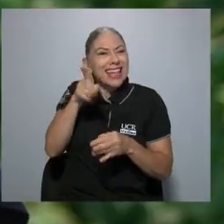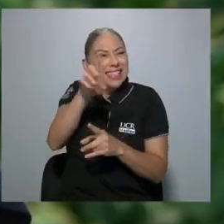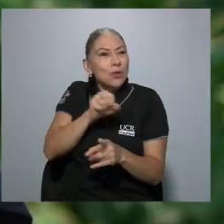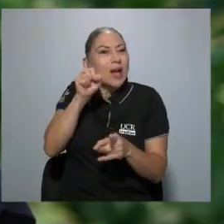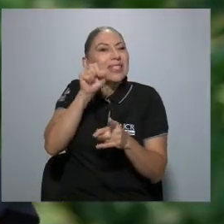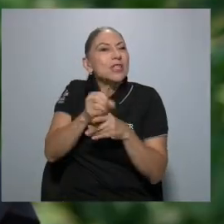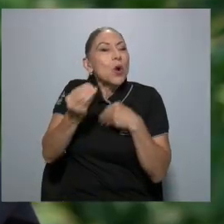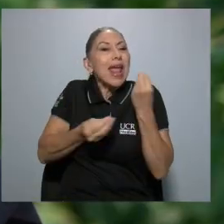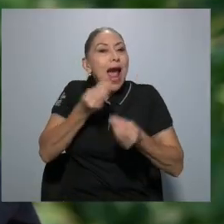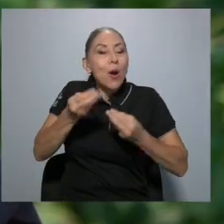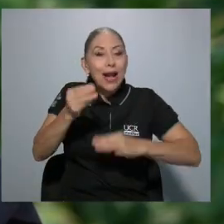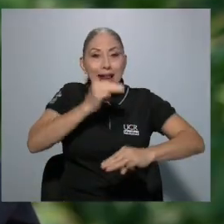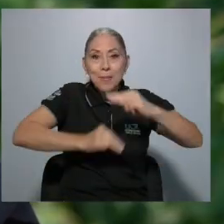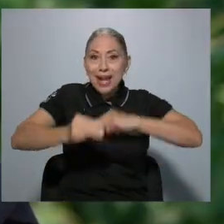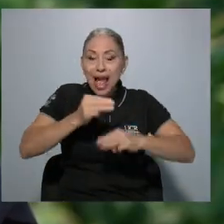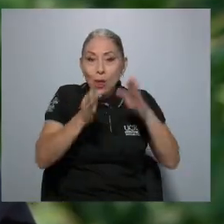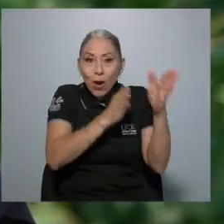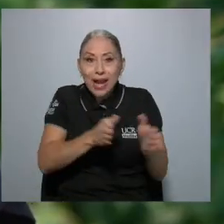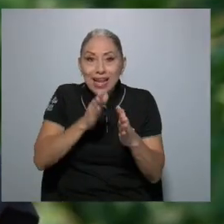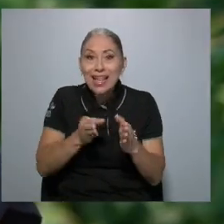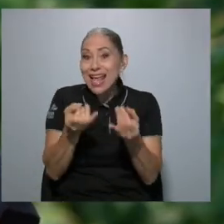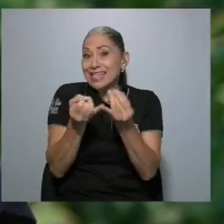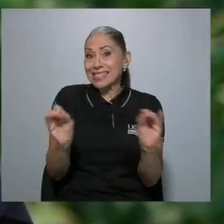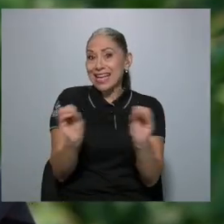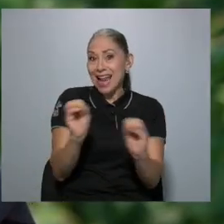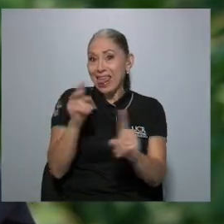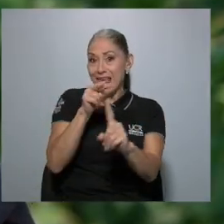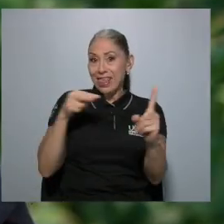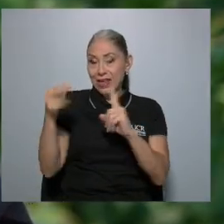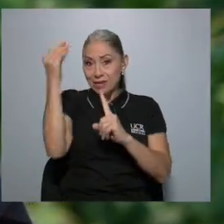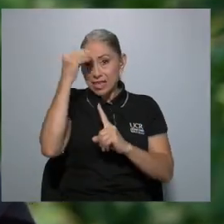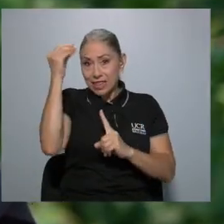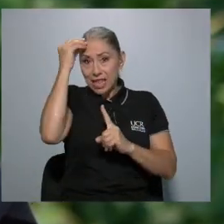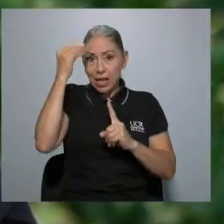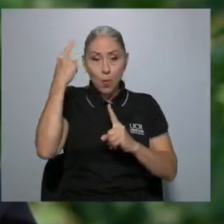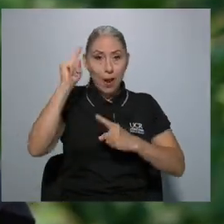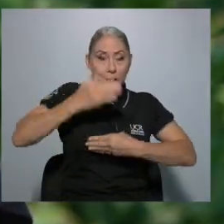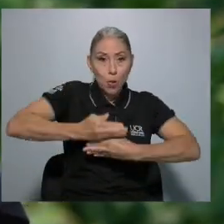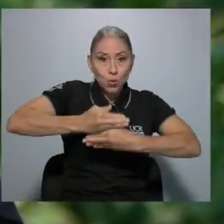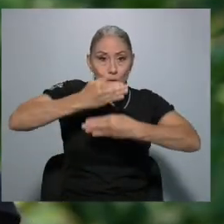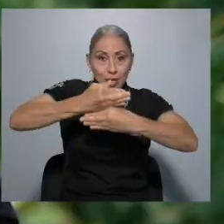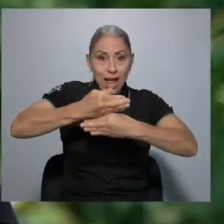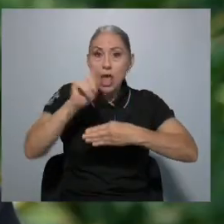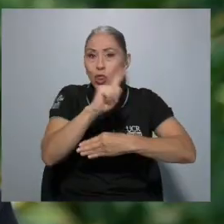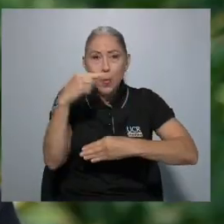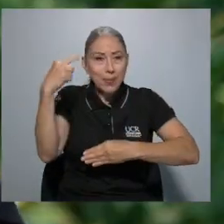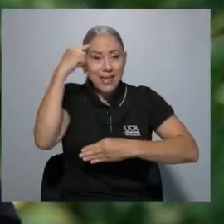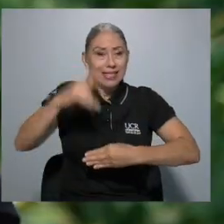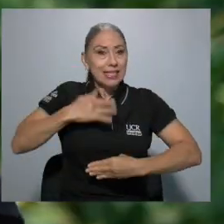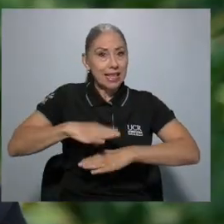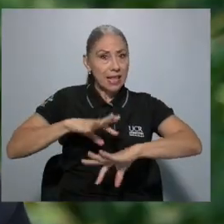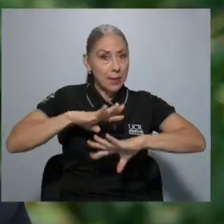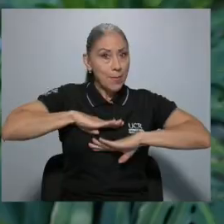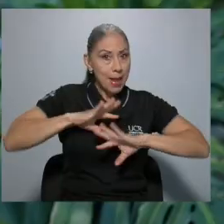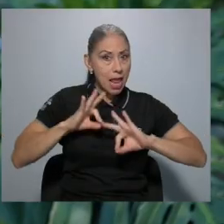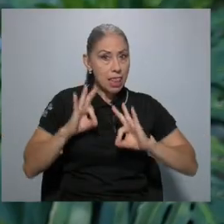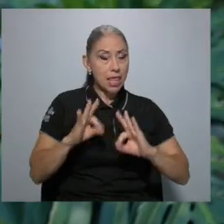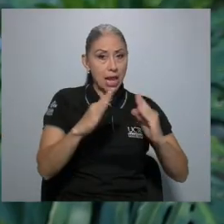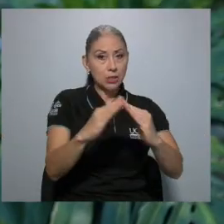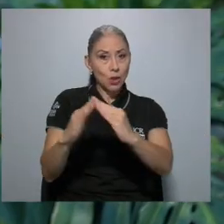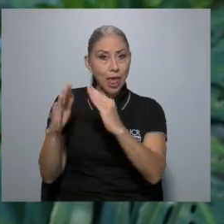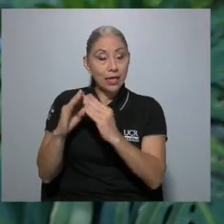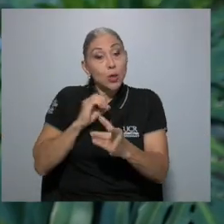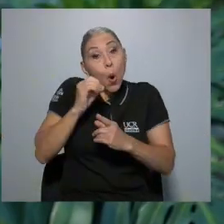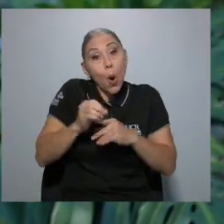esta manera y sin mayor criterio urbanístico, ni el bienestar general de las ciudades y de las gentes que la habitan. Se